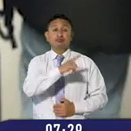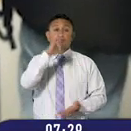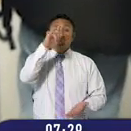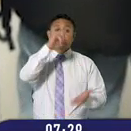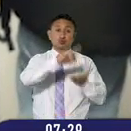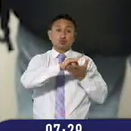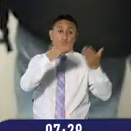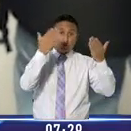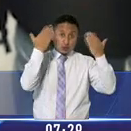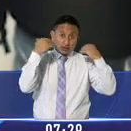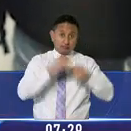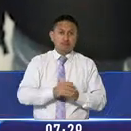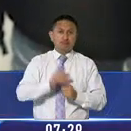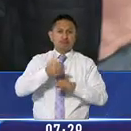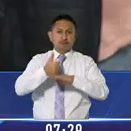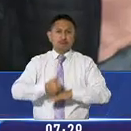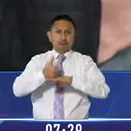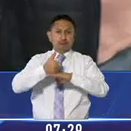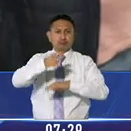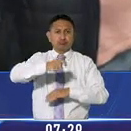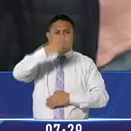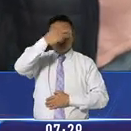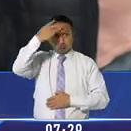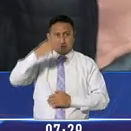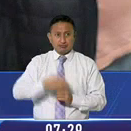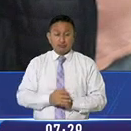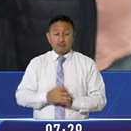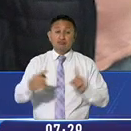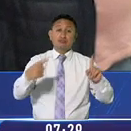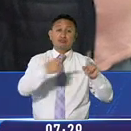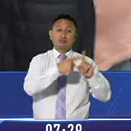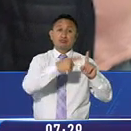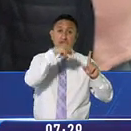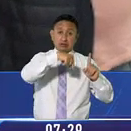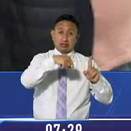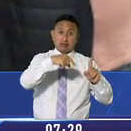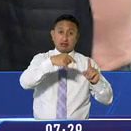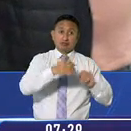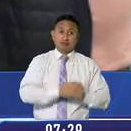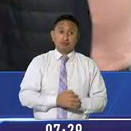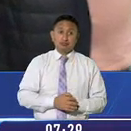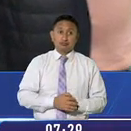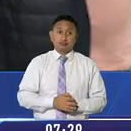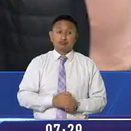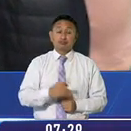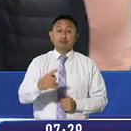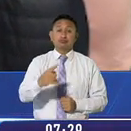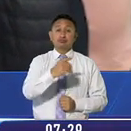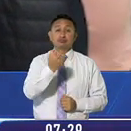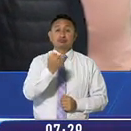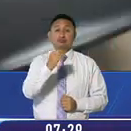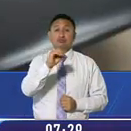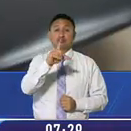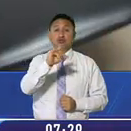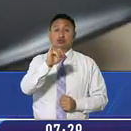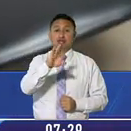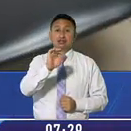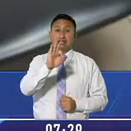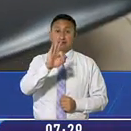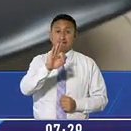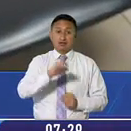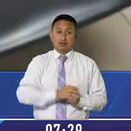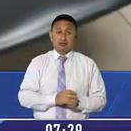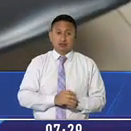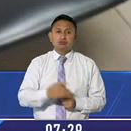migración localizaron a un ciudadano procedente de Uzbekistán, de nombre Soliev J., quien, según indican, no